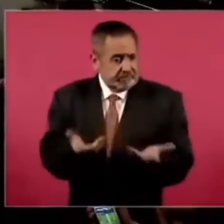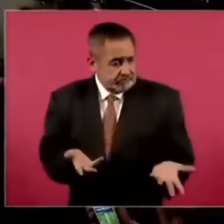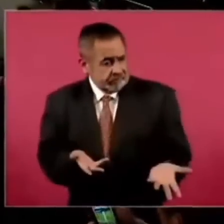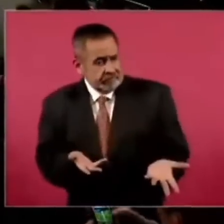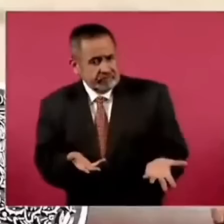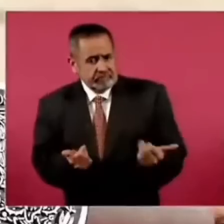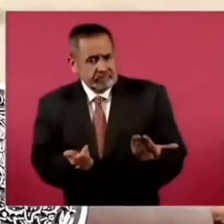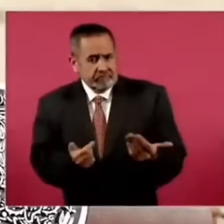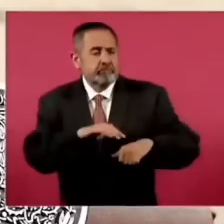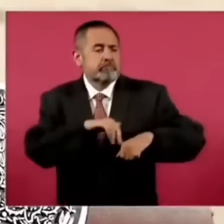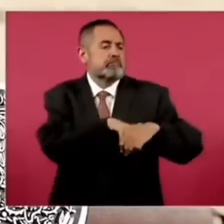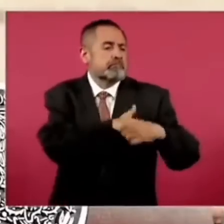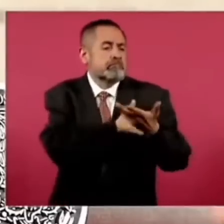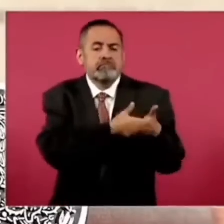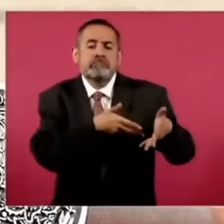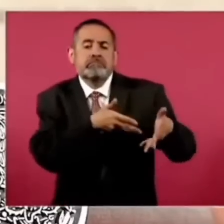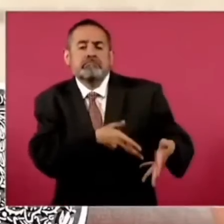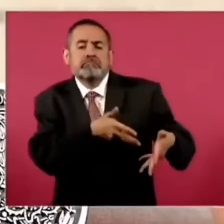pero que no guarde ahí